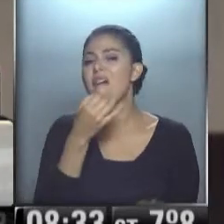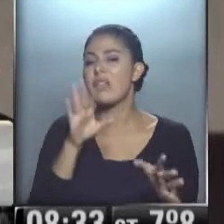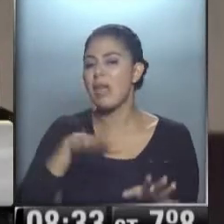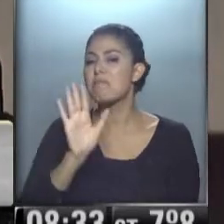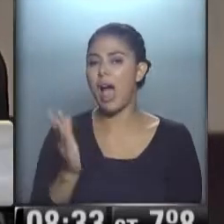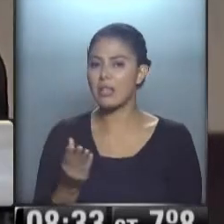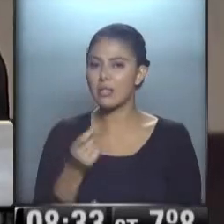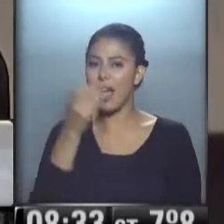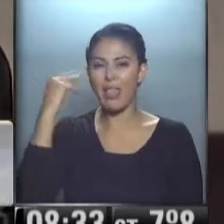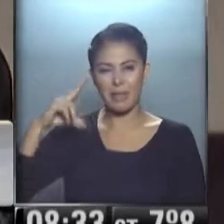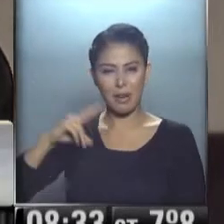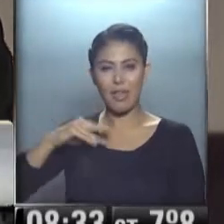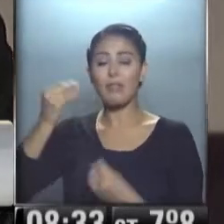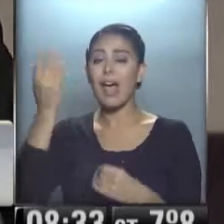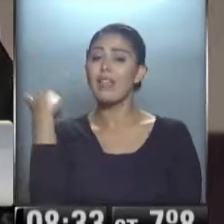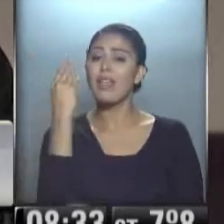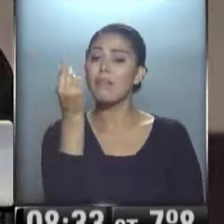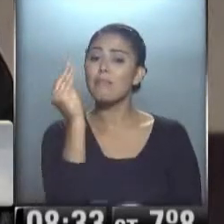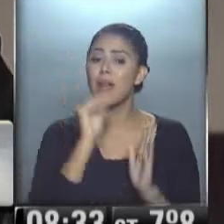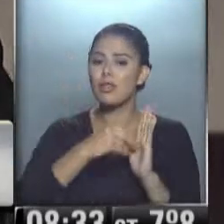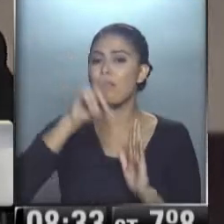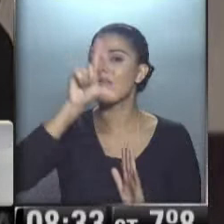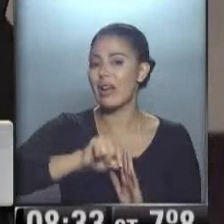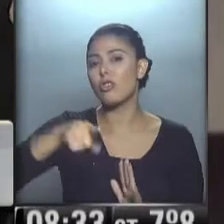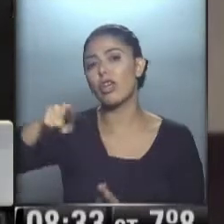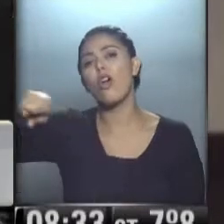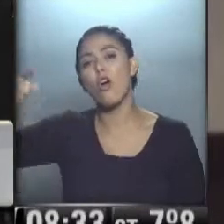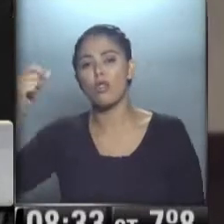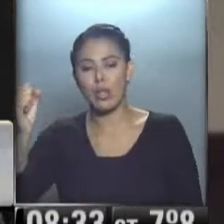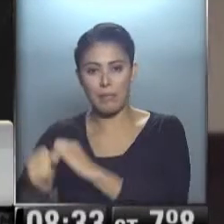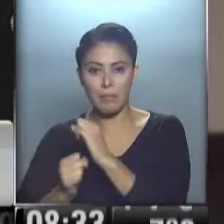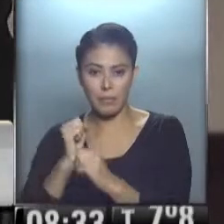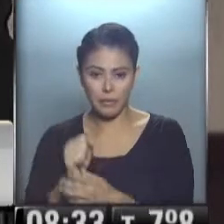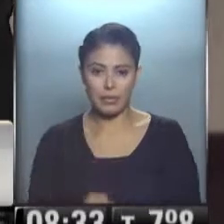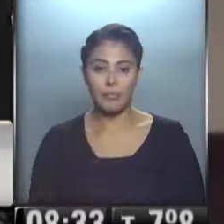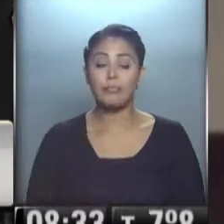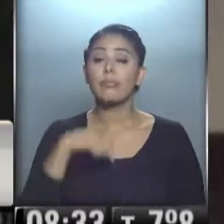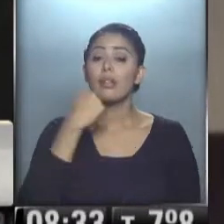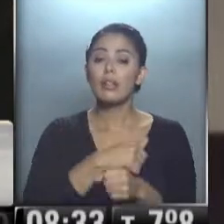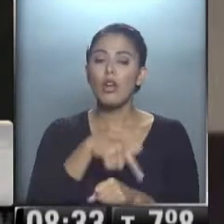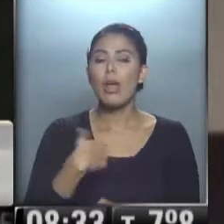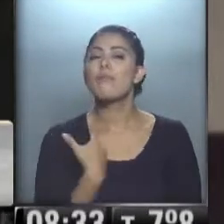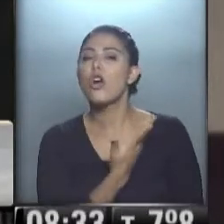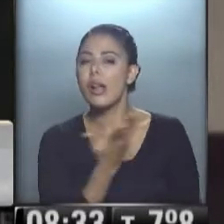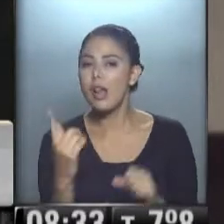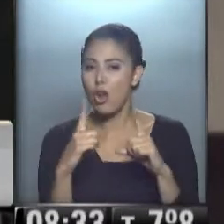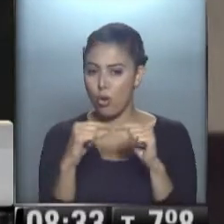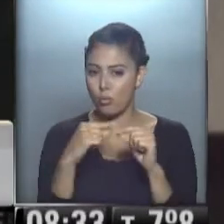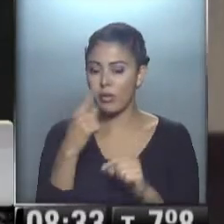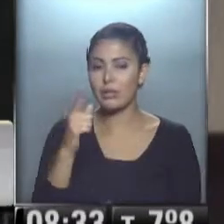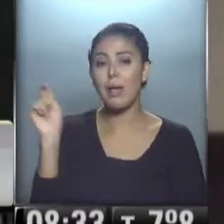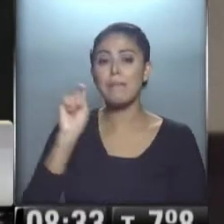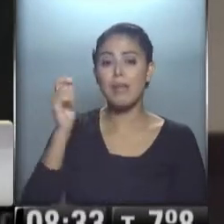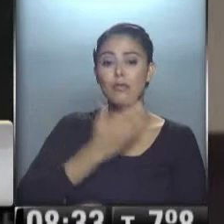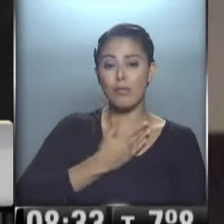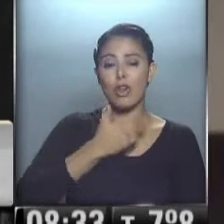el precio de las naftas del pp era más barato que el resto las cifras generales están dando que en el mes de febrero